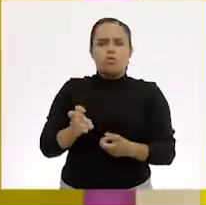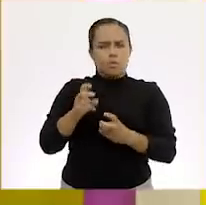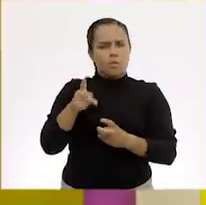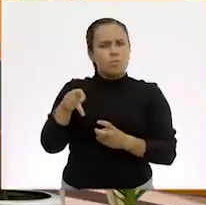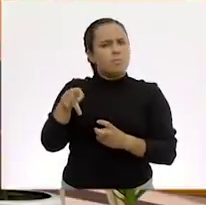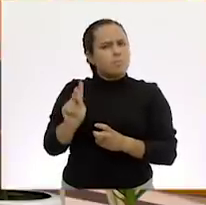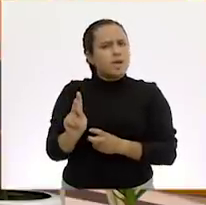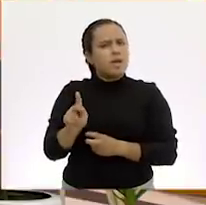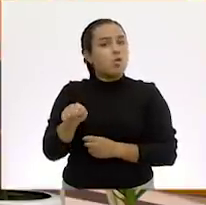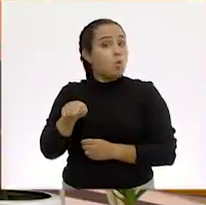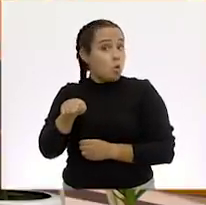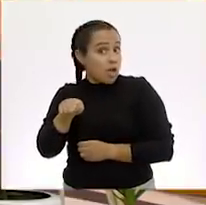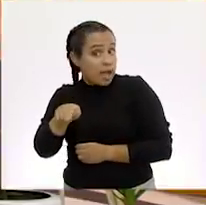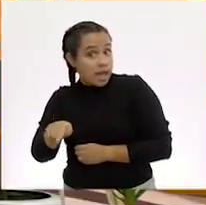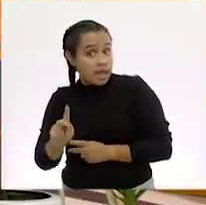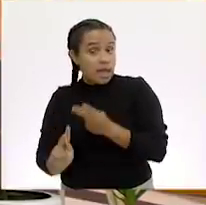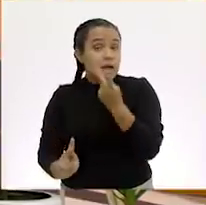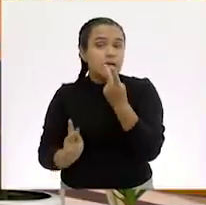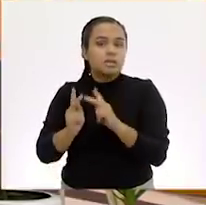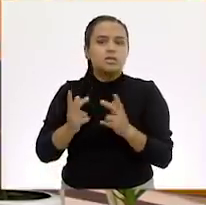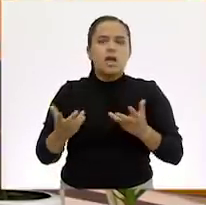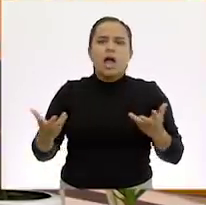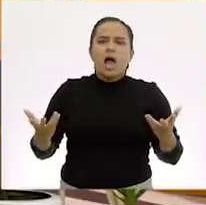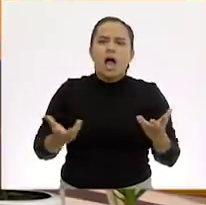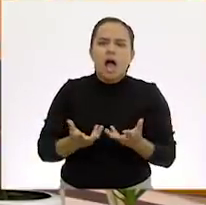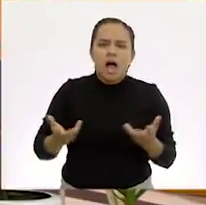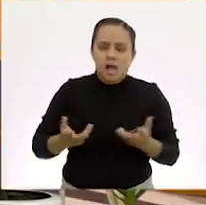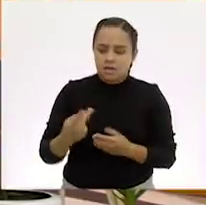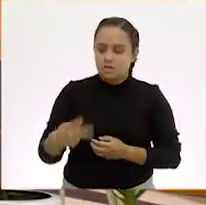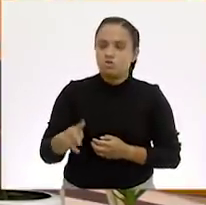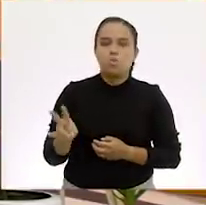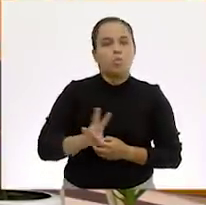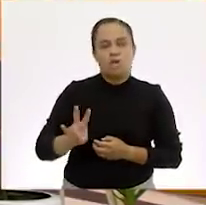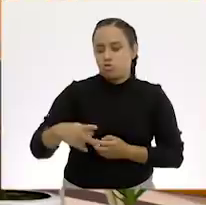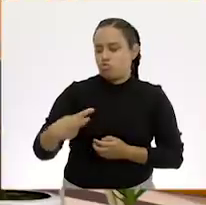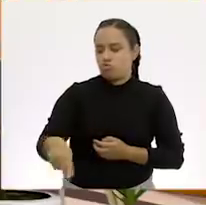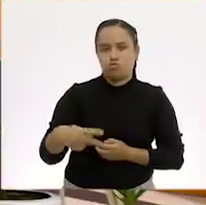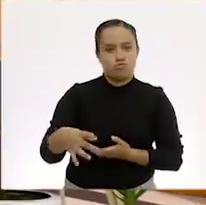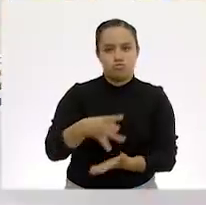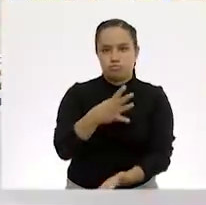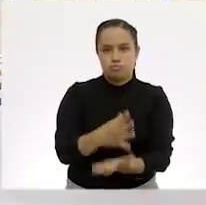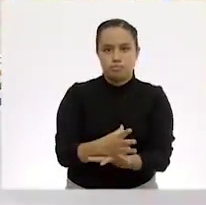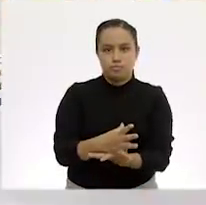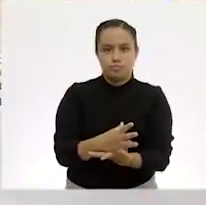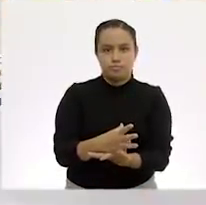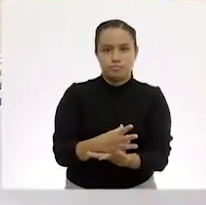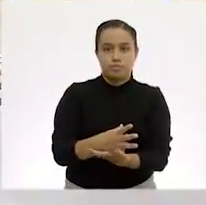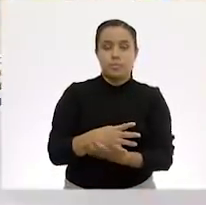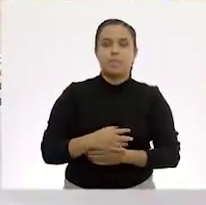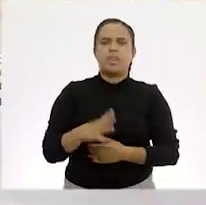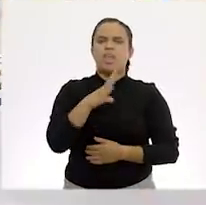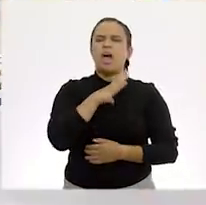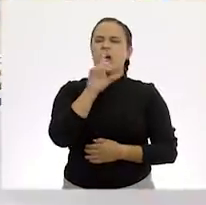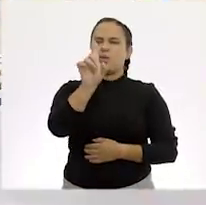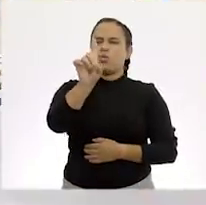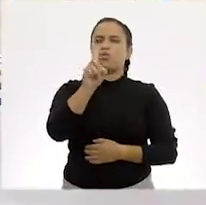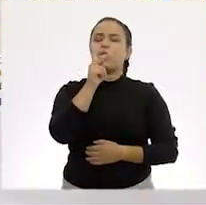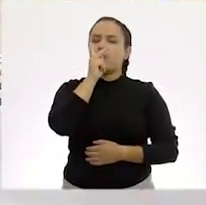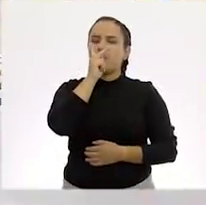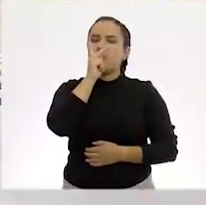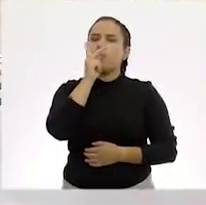ya dijimos que fabrican sus propios nutrimentos, ¿verdad? Así es. Eso tiene una palabra, hay